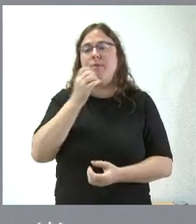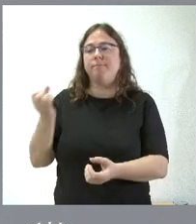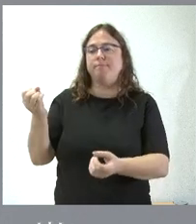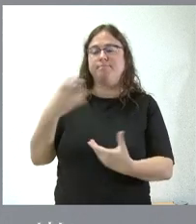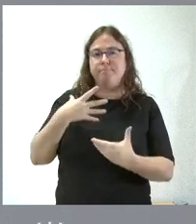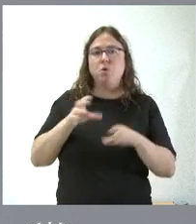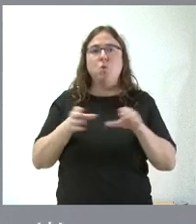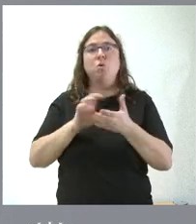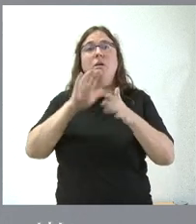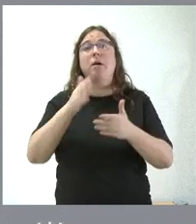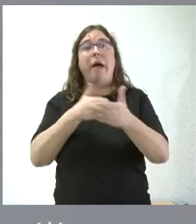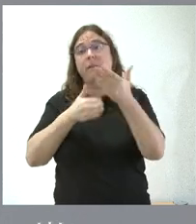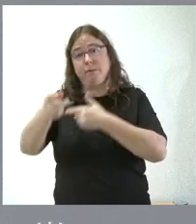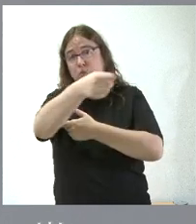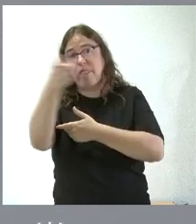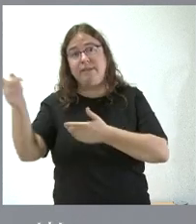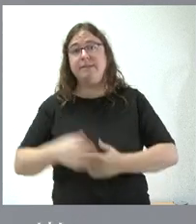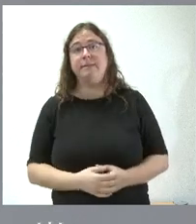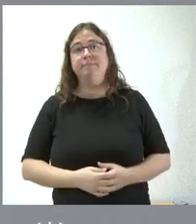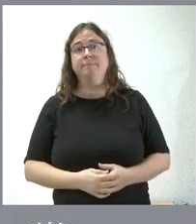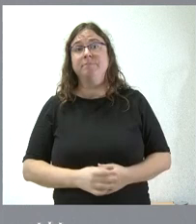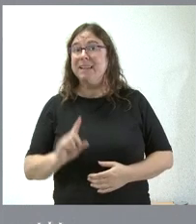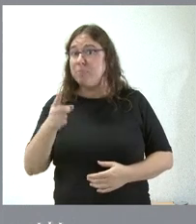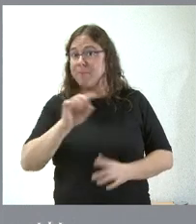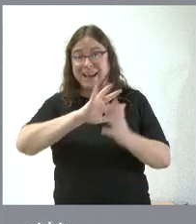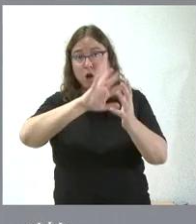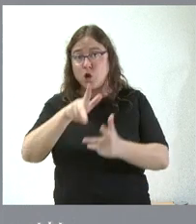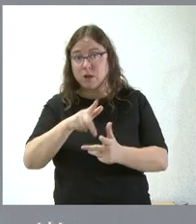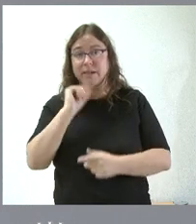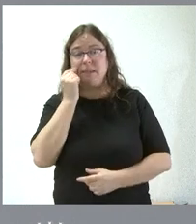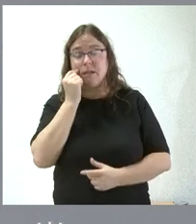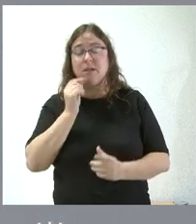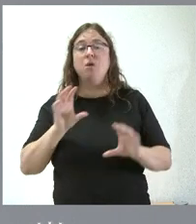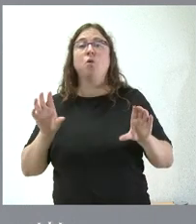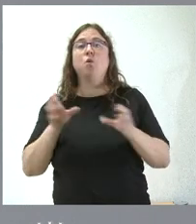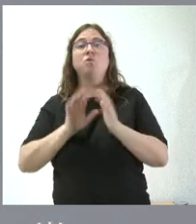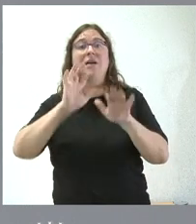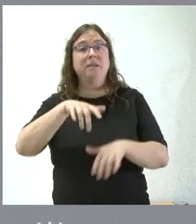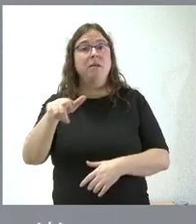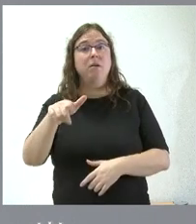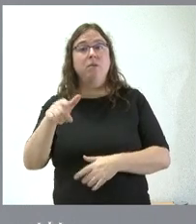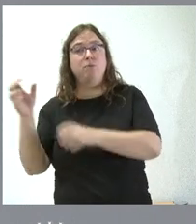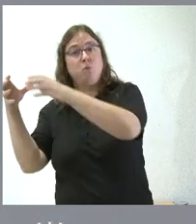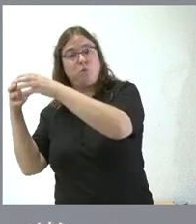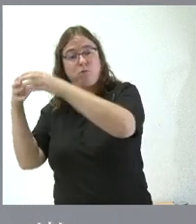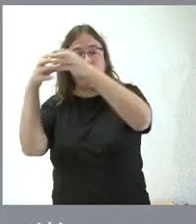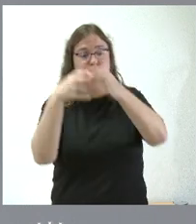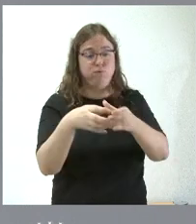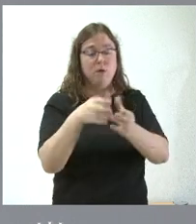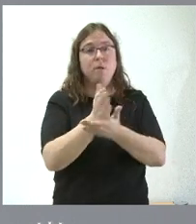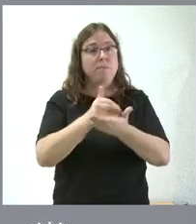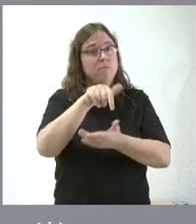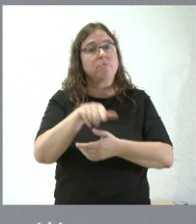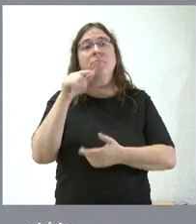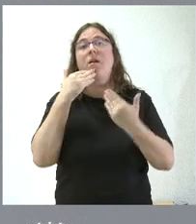la junta de Castilla León Pues a través de ustedes la primera noticia que tuvo la junta de castillón de la llegada de este grupo de inmigrantes a nuestra comunidad Autónoma fue a